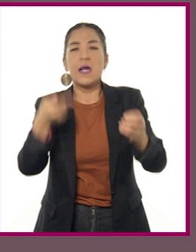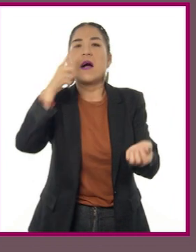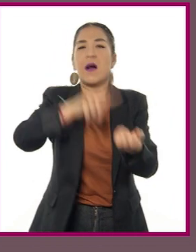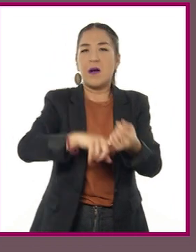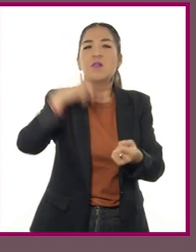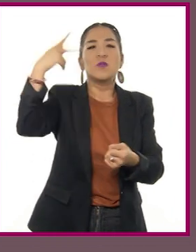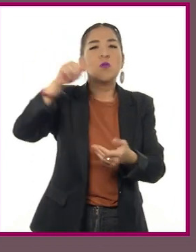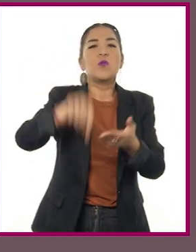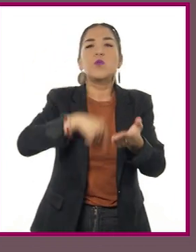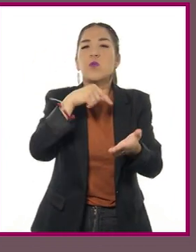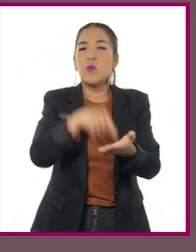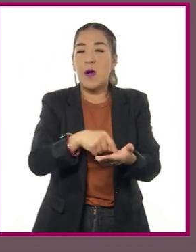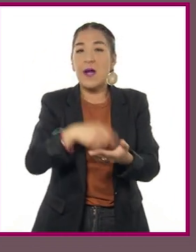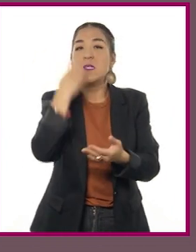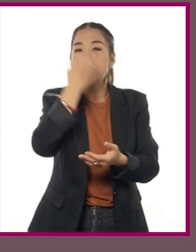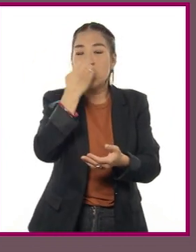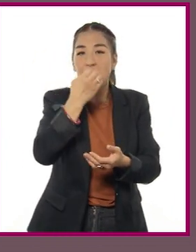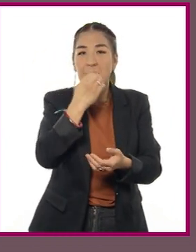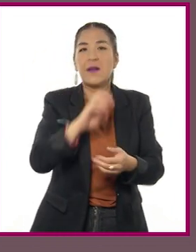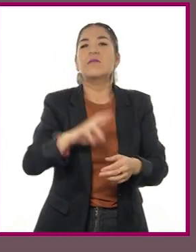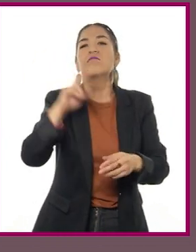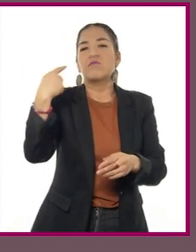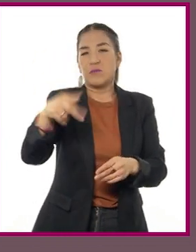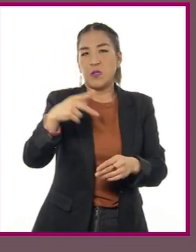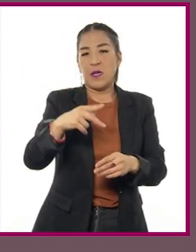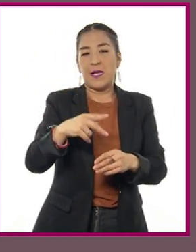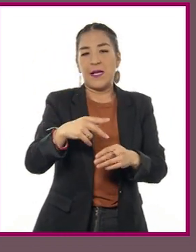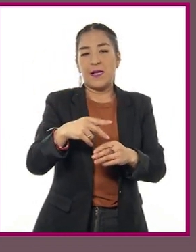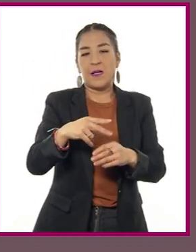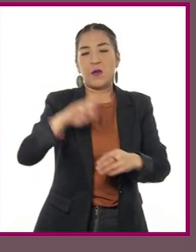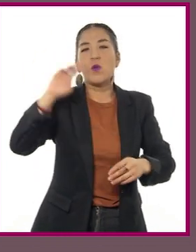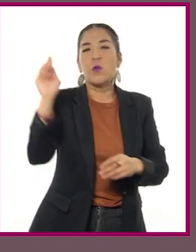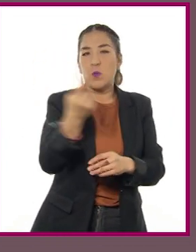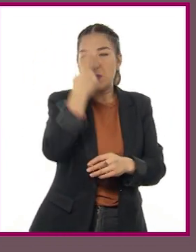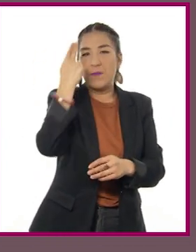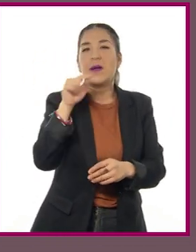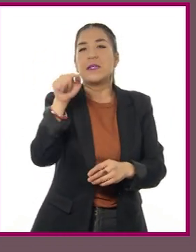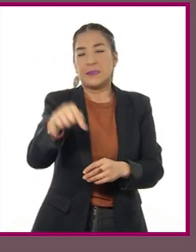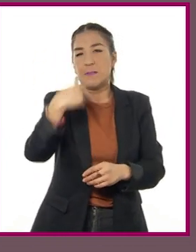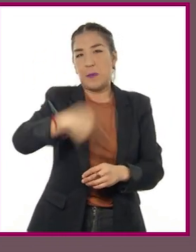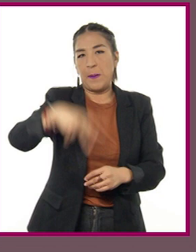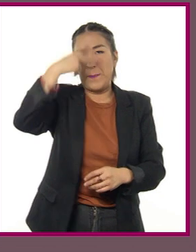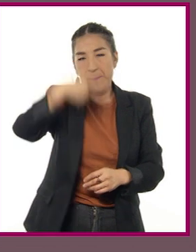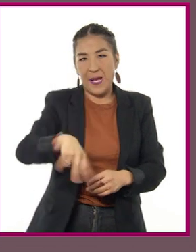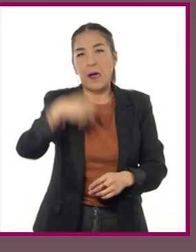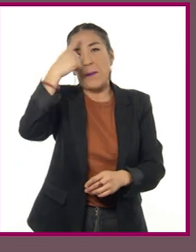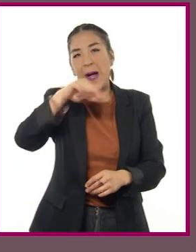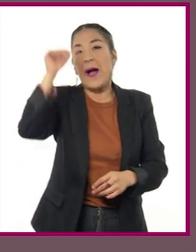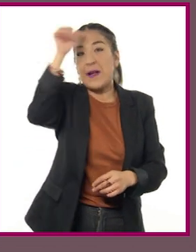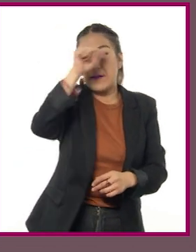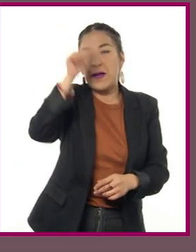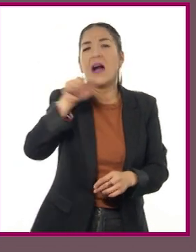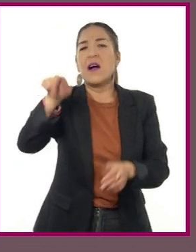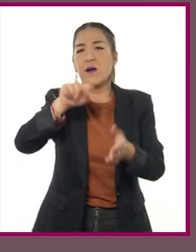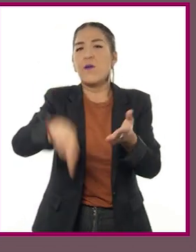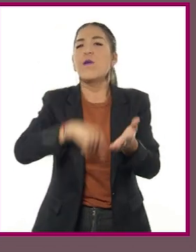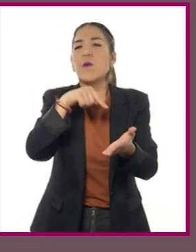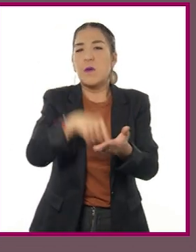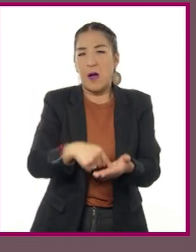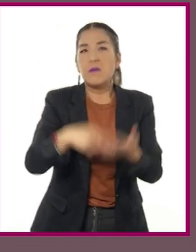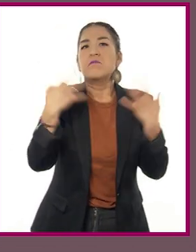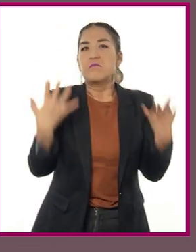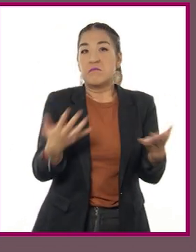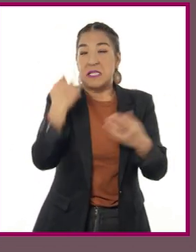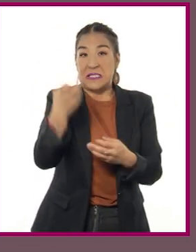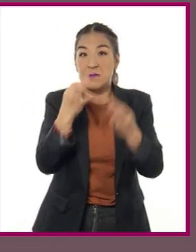la Facultad de Medicina de la Real y Pontificia Universidad de México, acción que ha sido considerada el